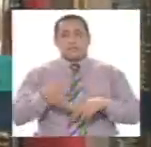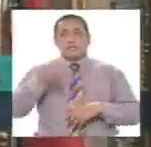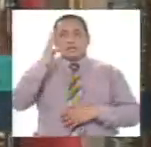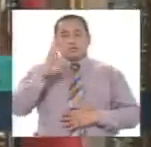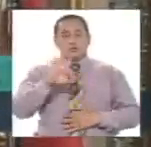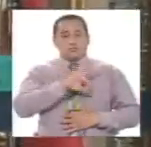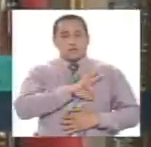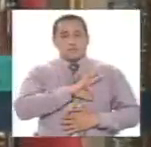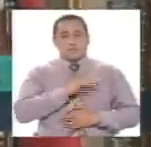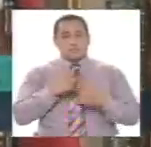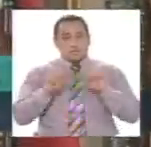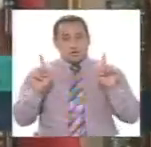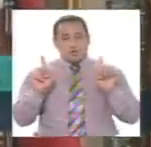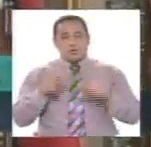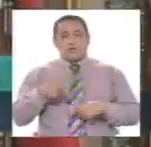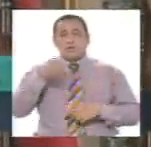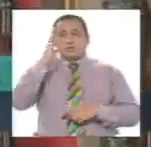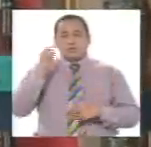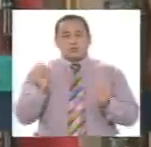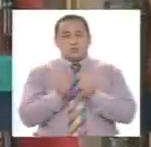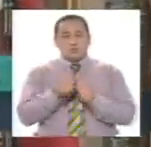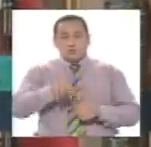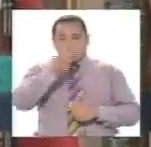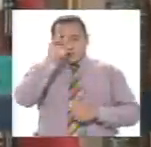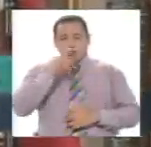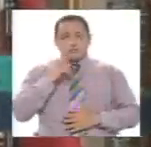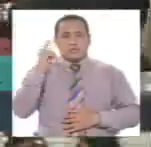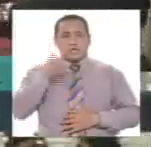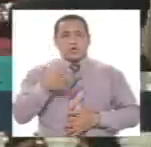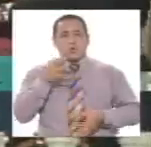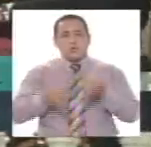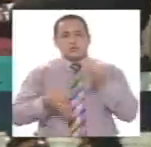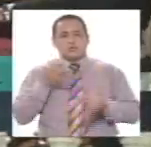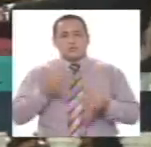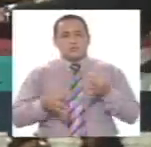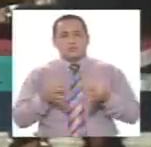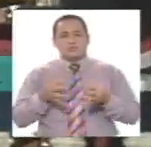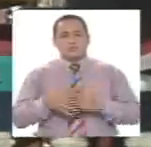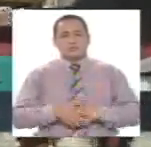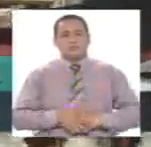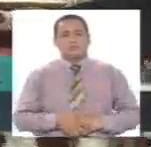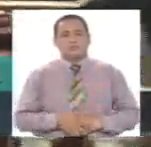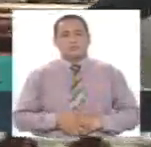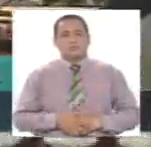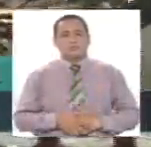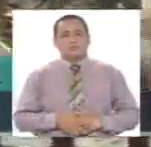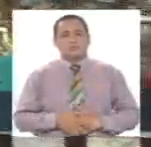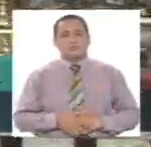que Dios os premie, y si no, que Él y la patria os lo demande.